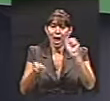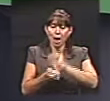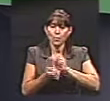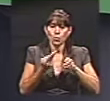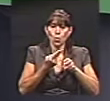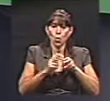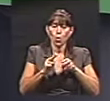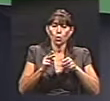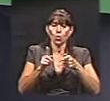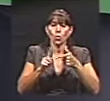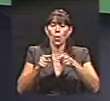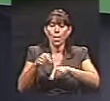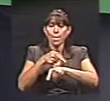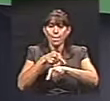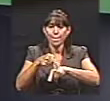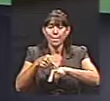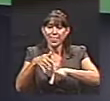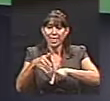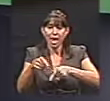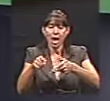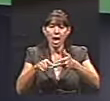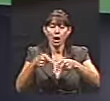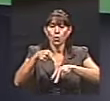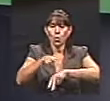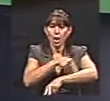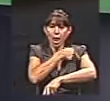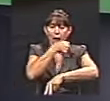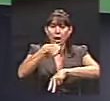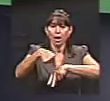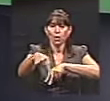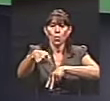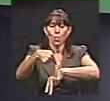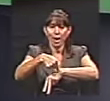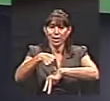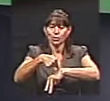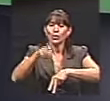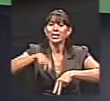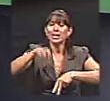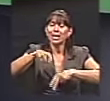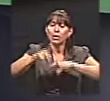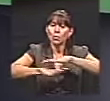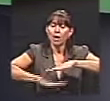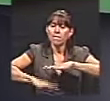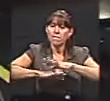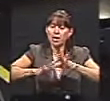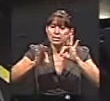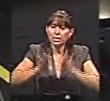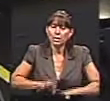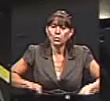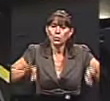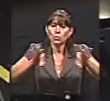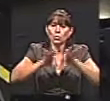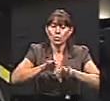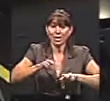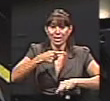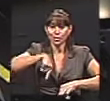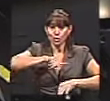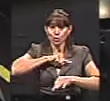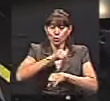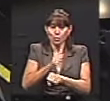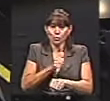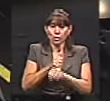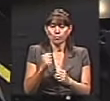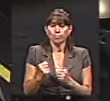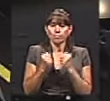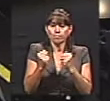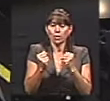mediano y en el largo plazo requieren de una base fundamental, que es lo que hemos ido consolidando con la formulación de esta política,